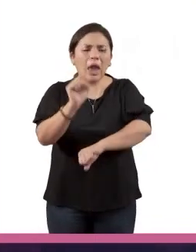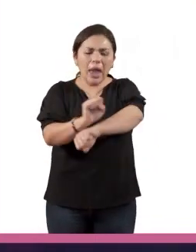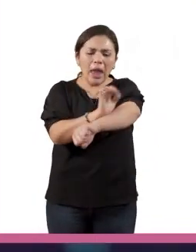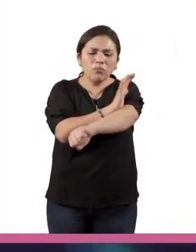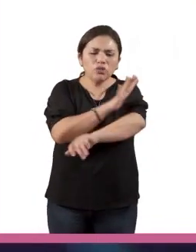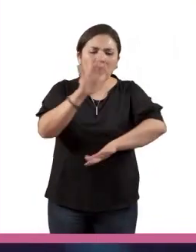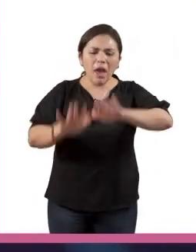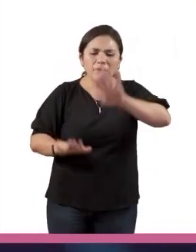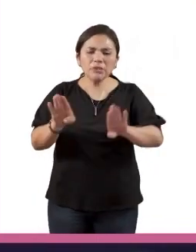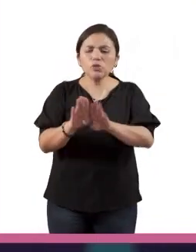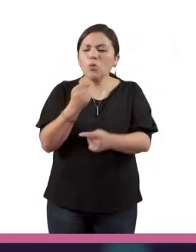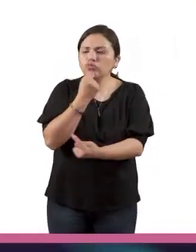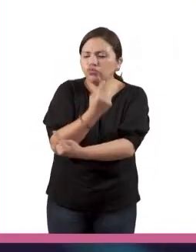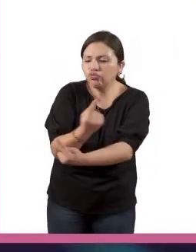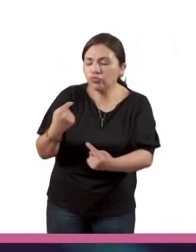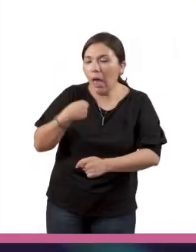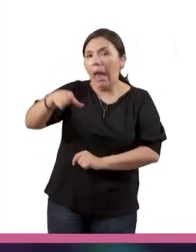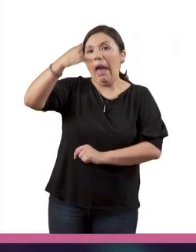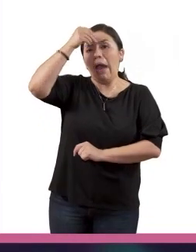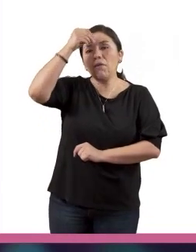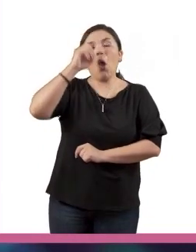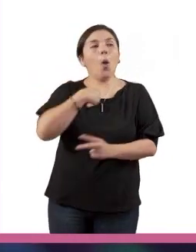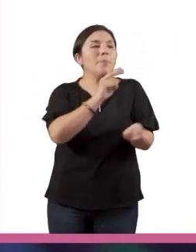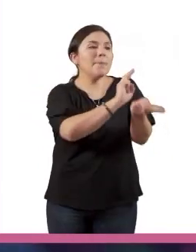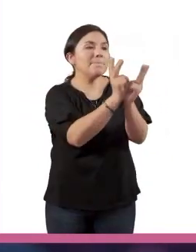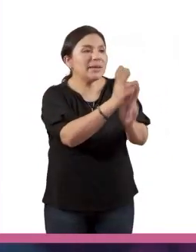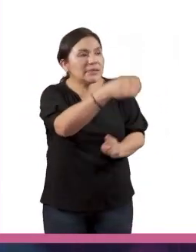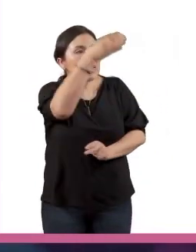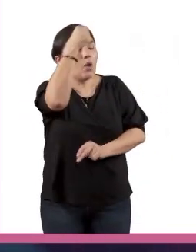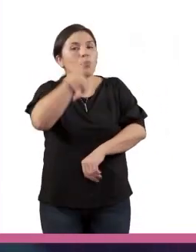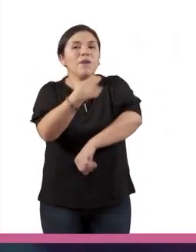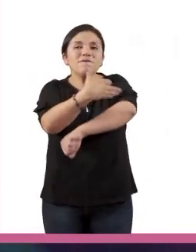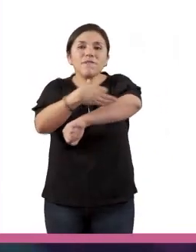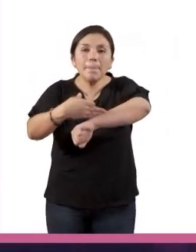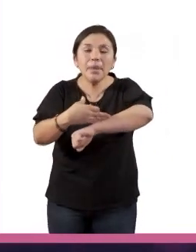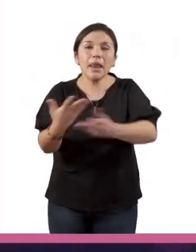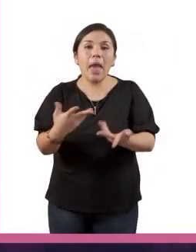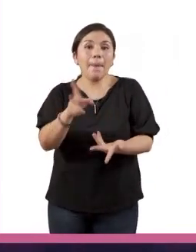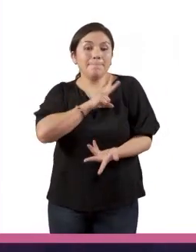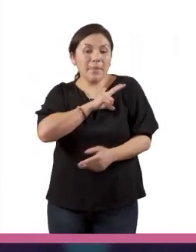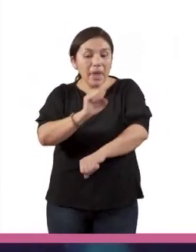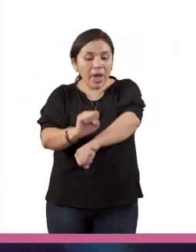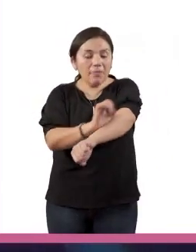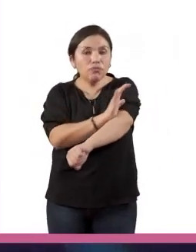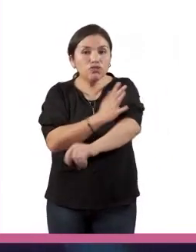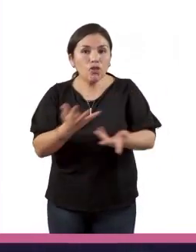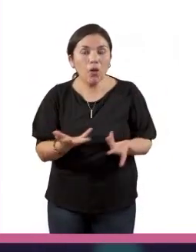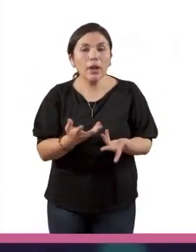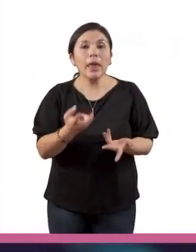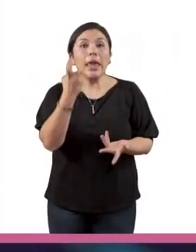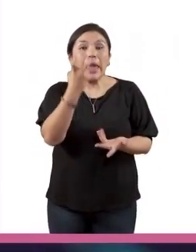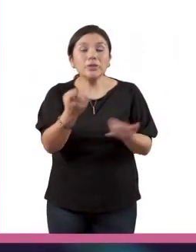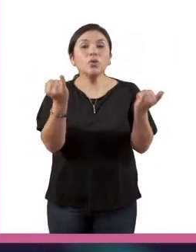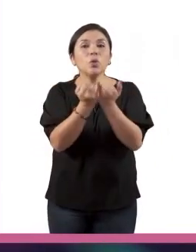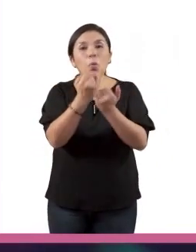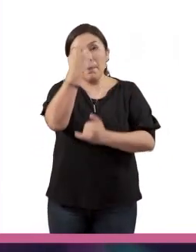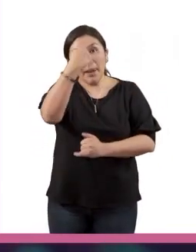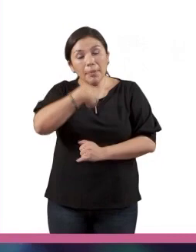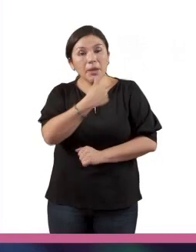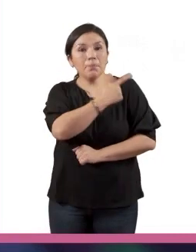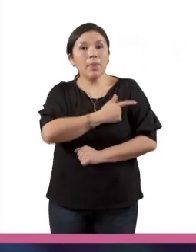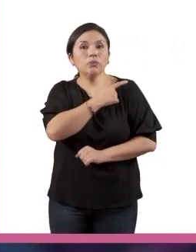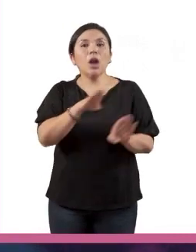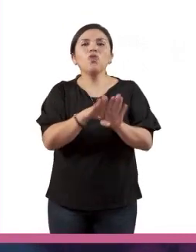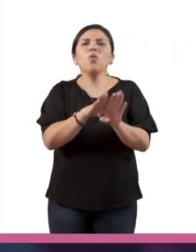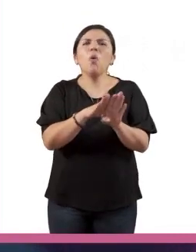emociones de los niños, de mis vecinos, de mi familia, las mías. Y también me inspiro